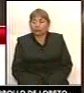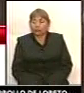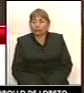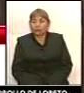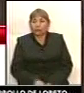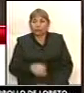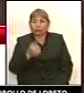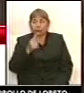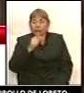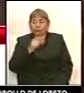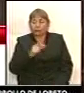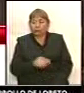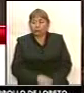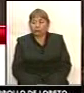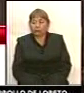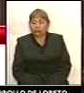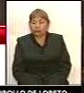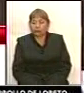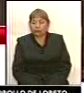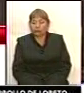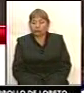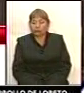10.000.